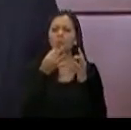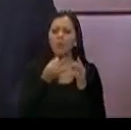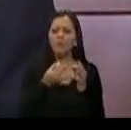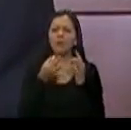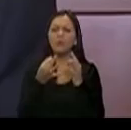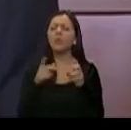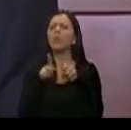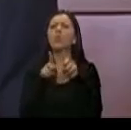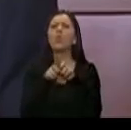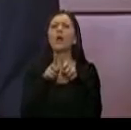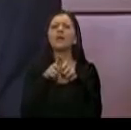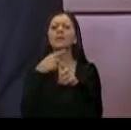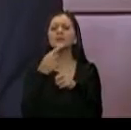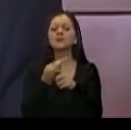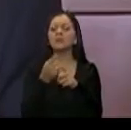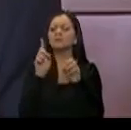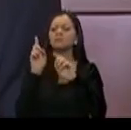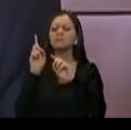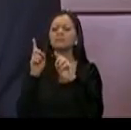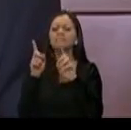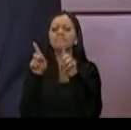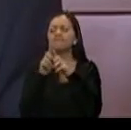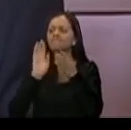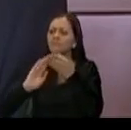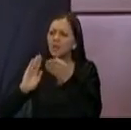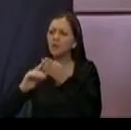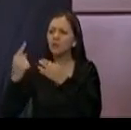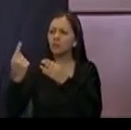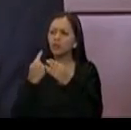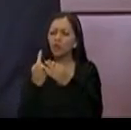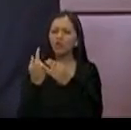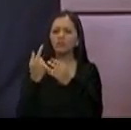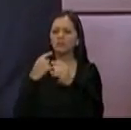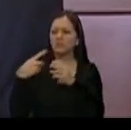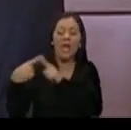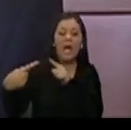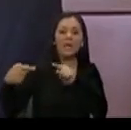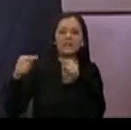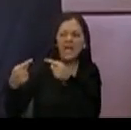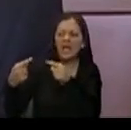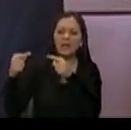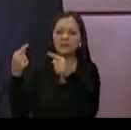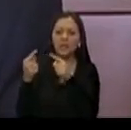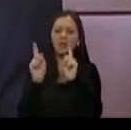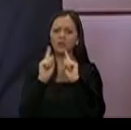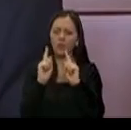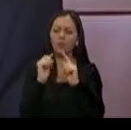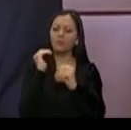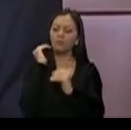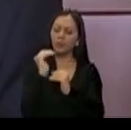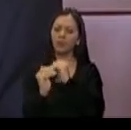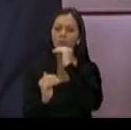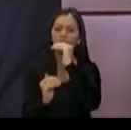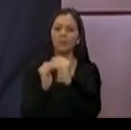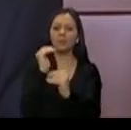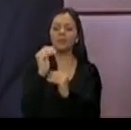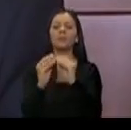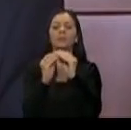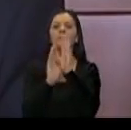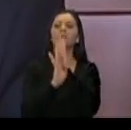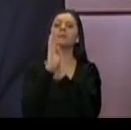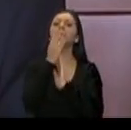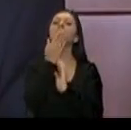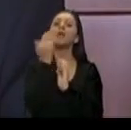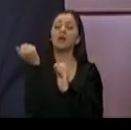de tenernos misericordia los unos con los otros y de no atacarnos tanto, progresaríamos mucho más. El